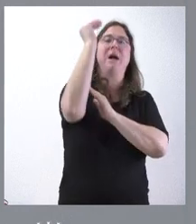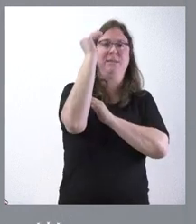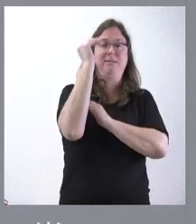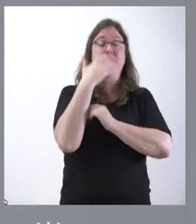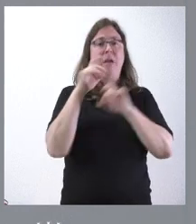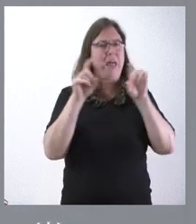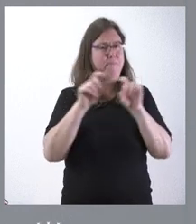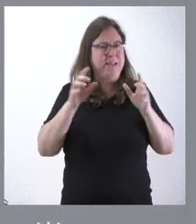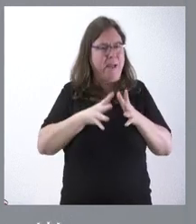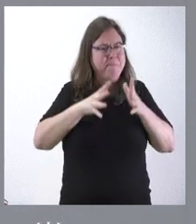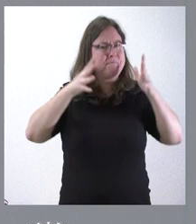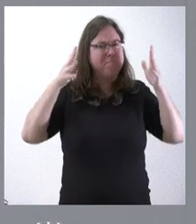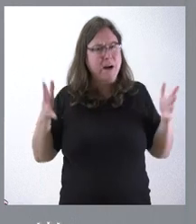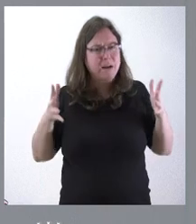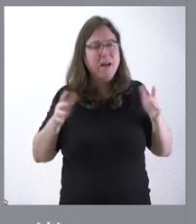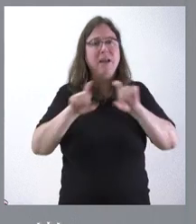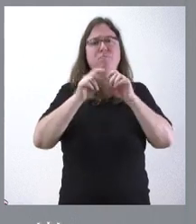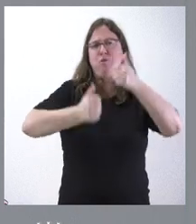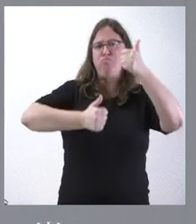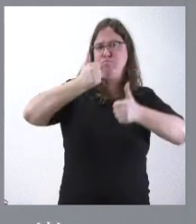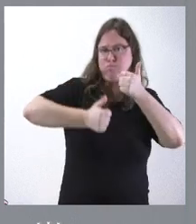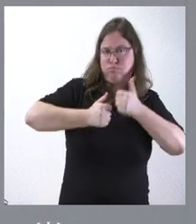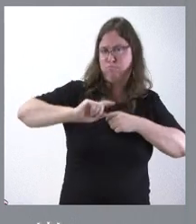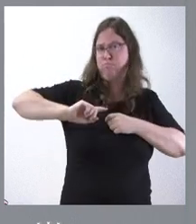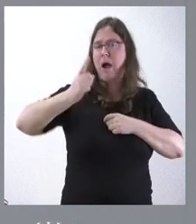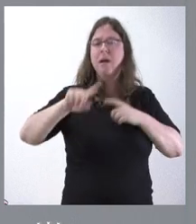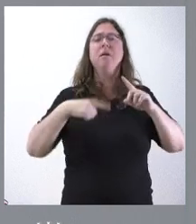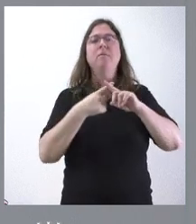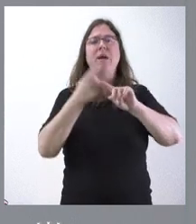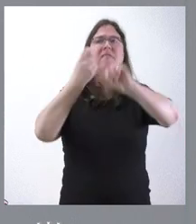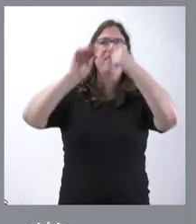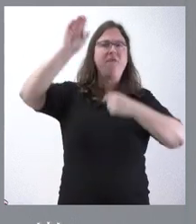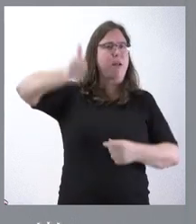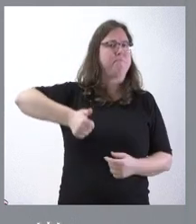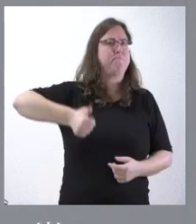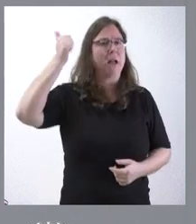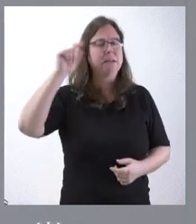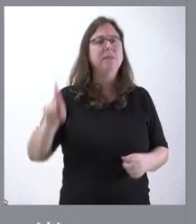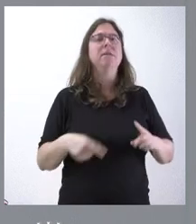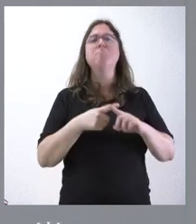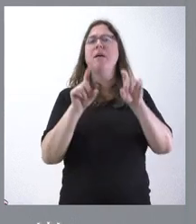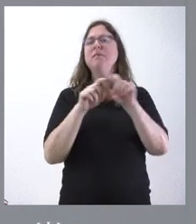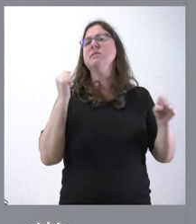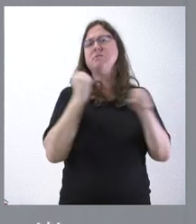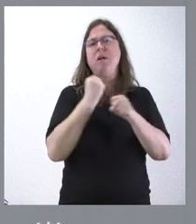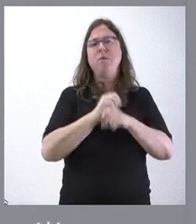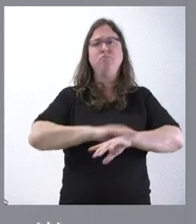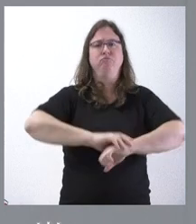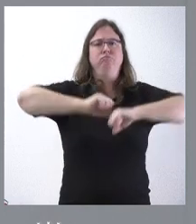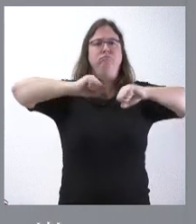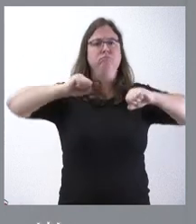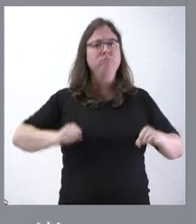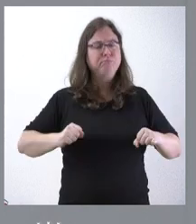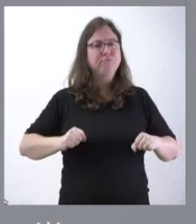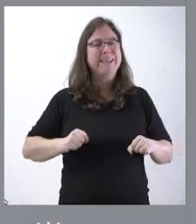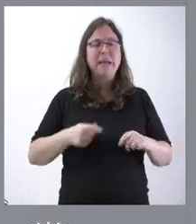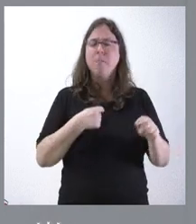grandes empresas más competitivas empresas que pueden exportar más y empresas que trabajan y se consolidan en mercados